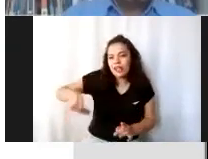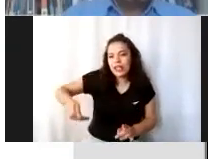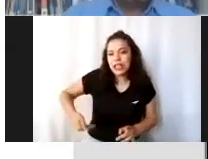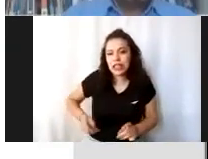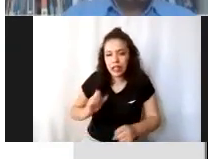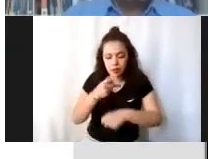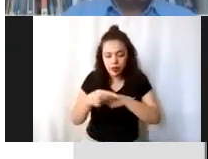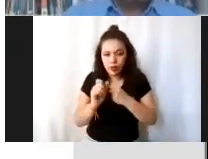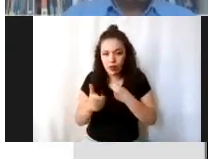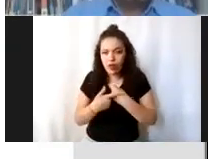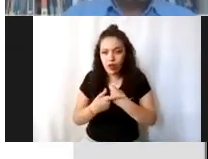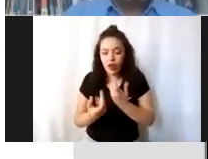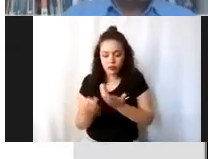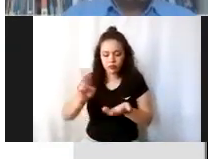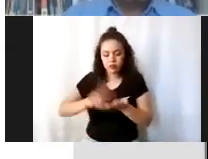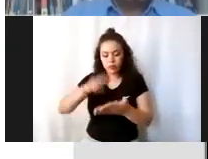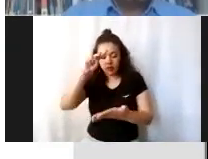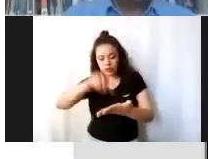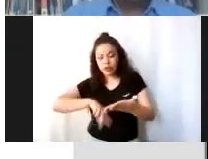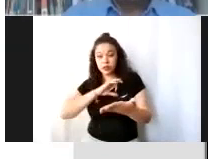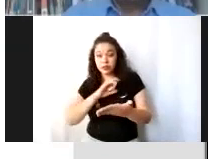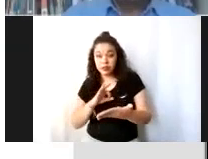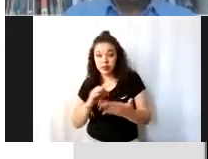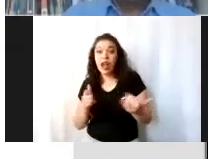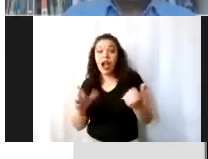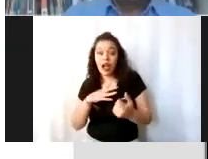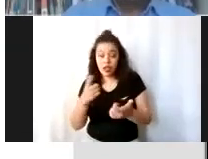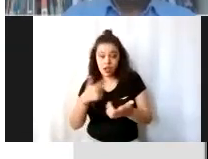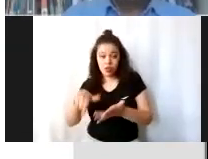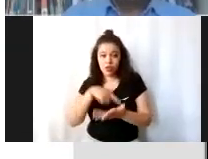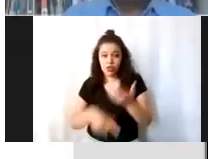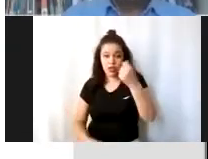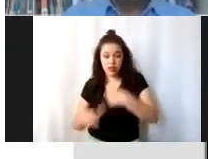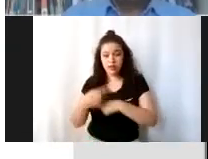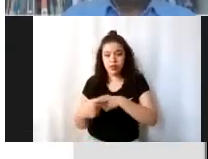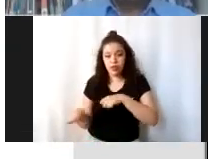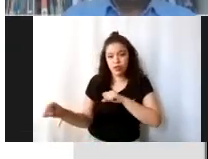porque a final de cuentas estamos en lugares de riesgo, empezando por los sismos,